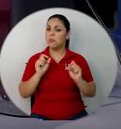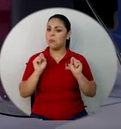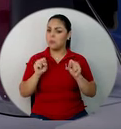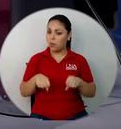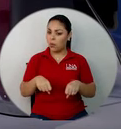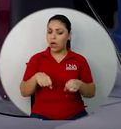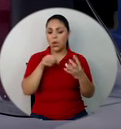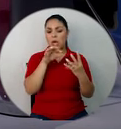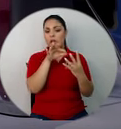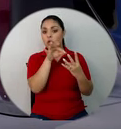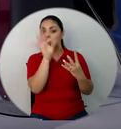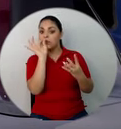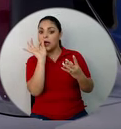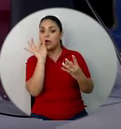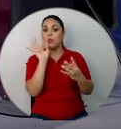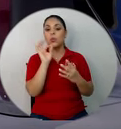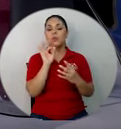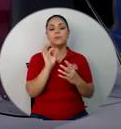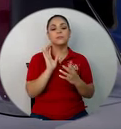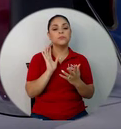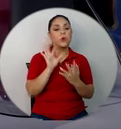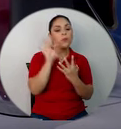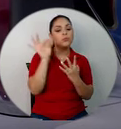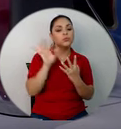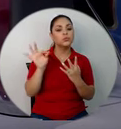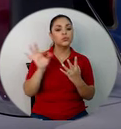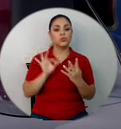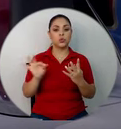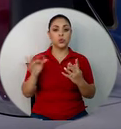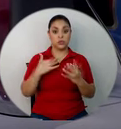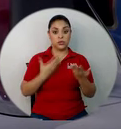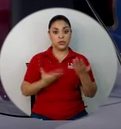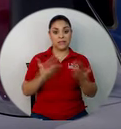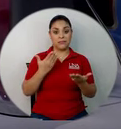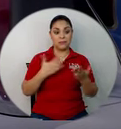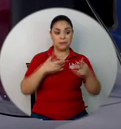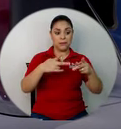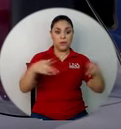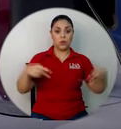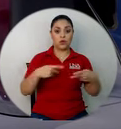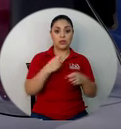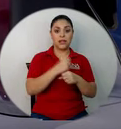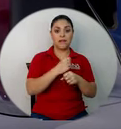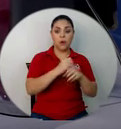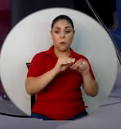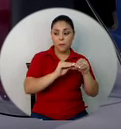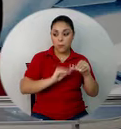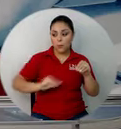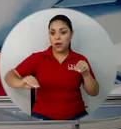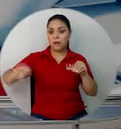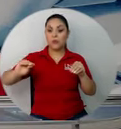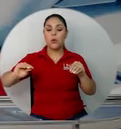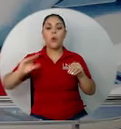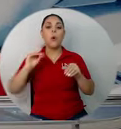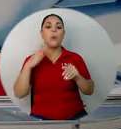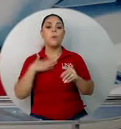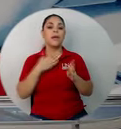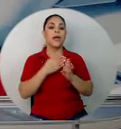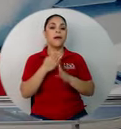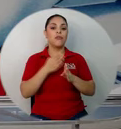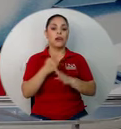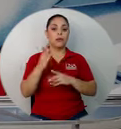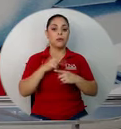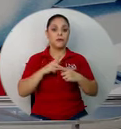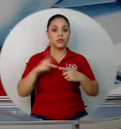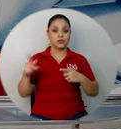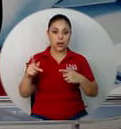encontrar una opción de hacer un movimiento en términos de mi puesto de trabajo o en términos de la carrera profesional